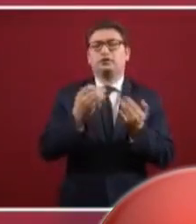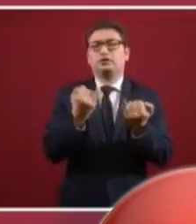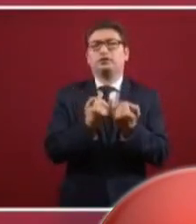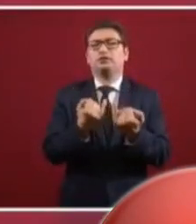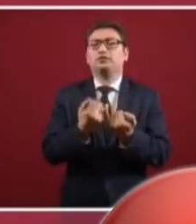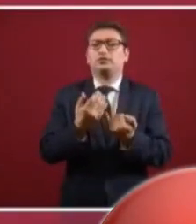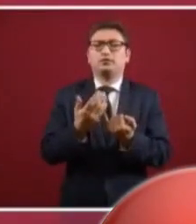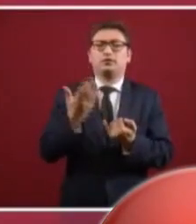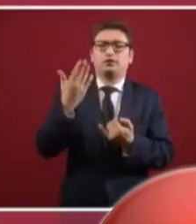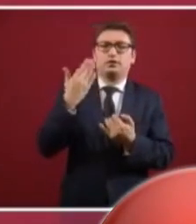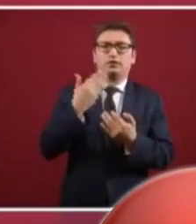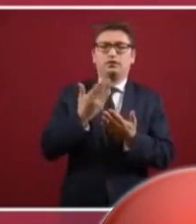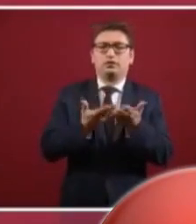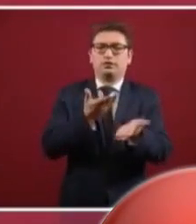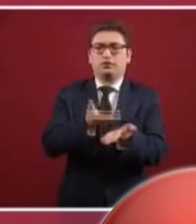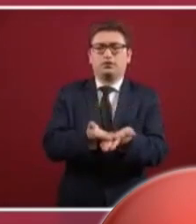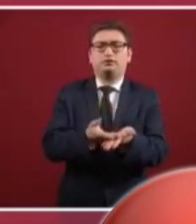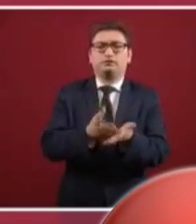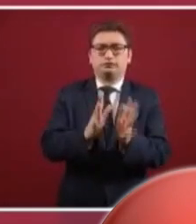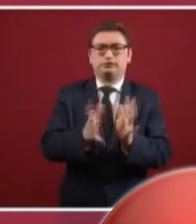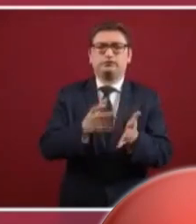aprobado